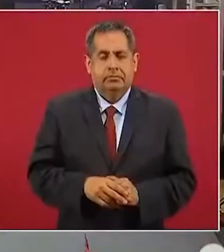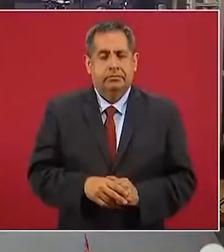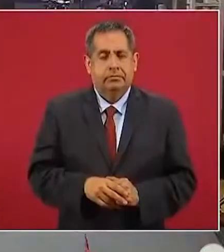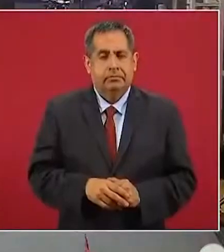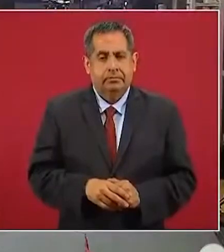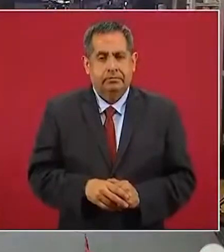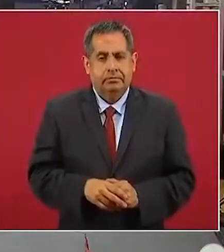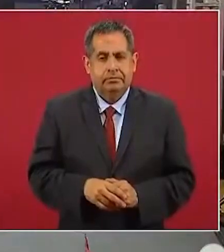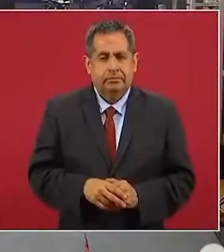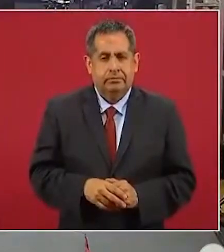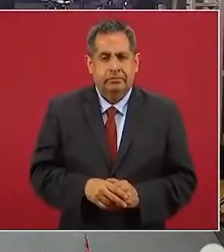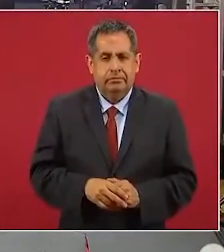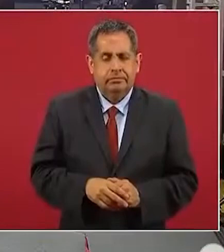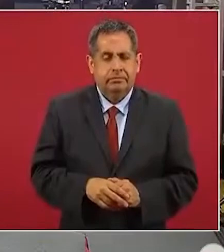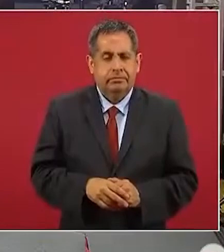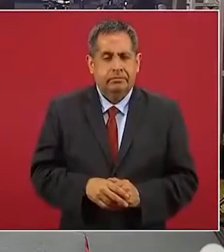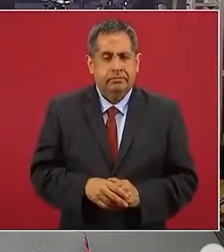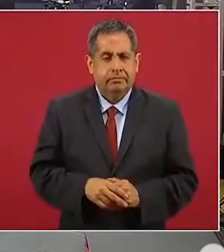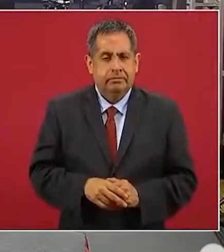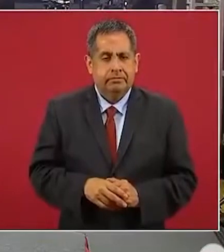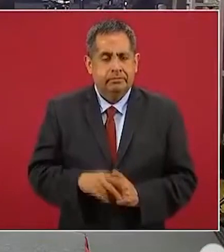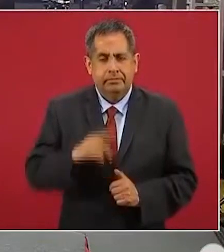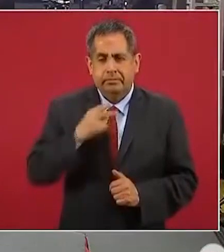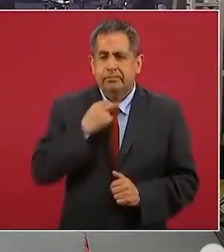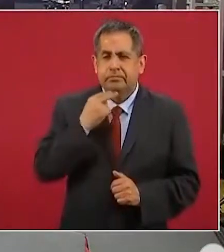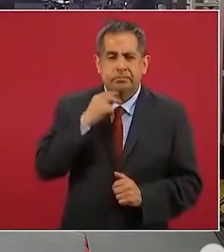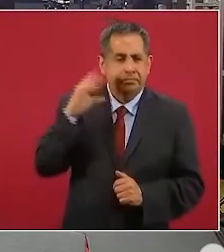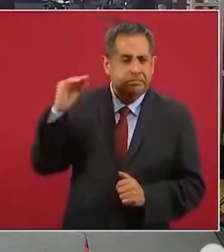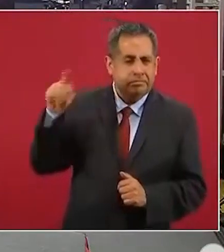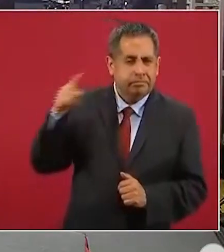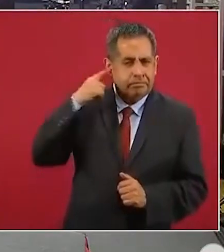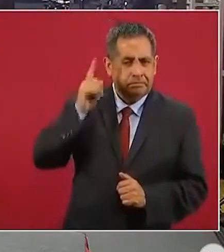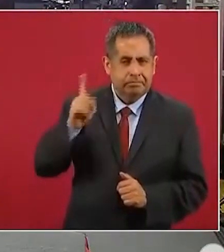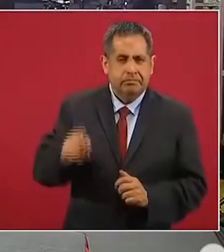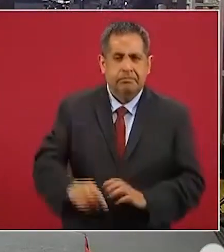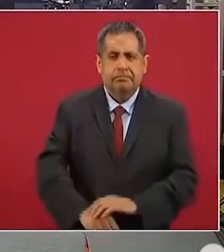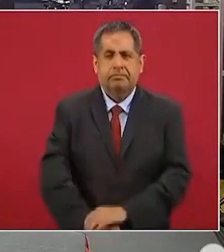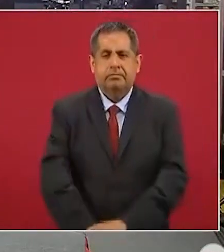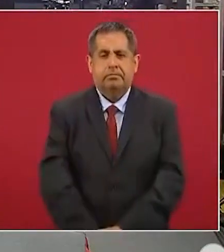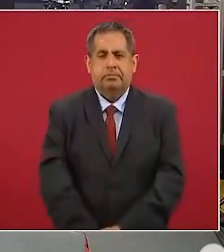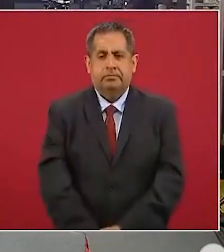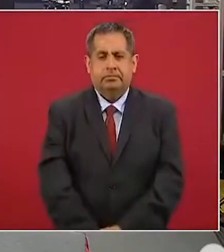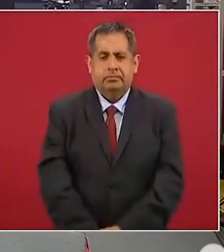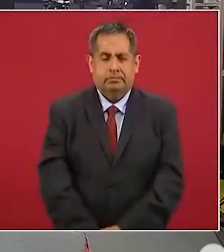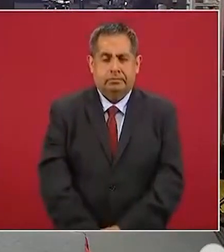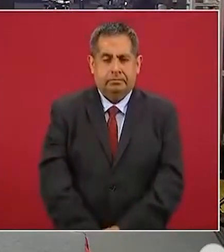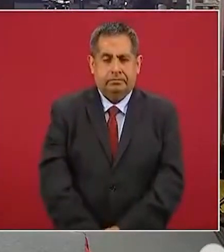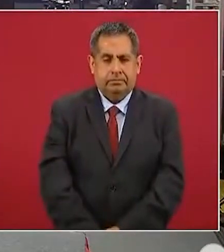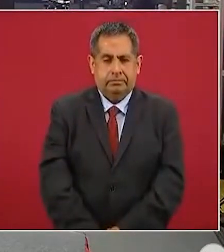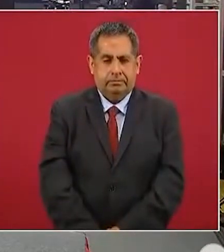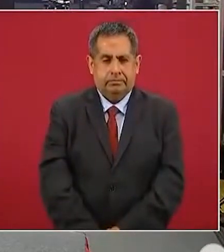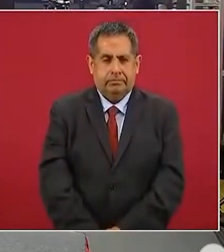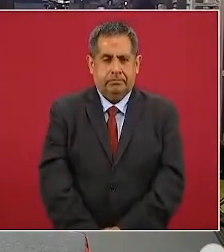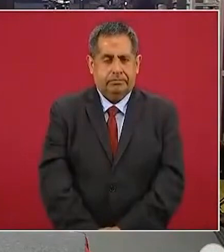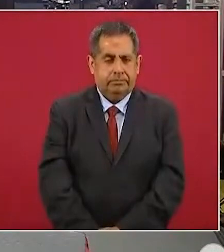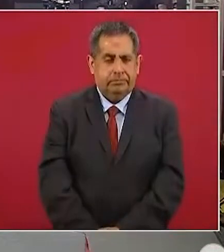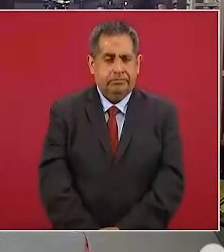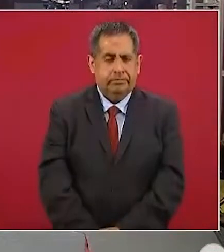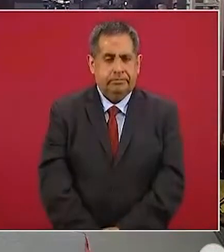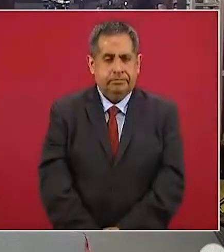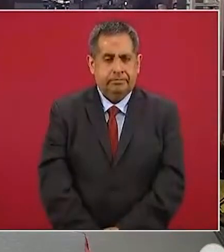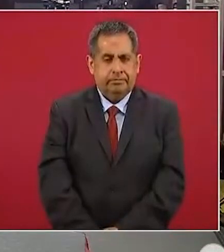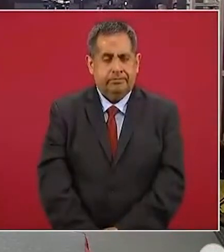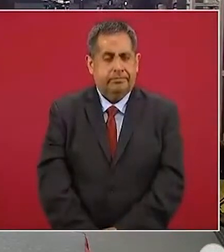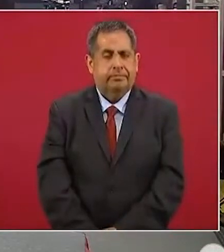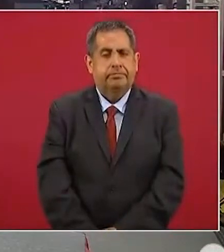Estado tengo de allá, señor sí. Presidente, a reclamar porque también dos compañeros periodistas resultaron aliados. Sí. Y fue